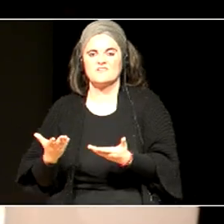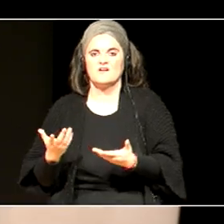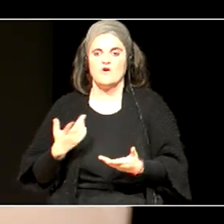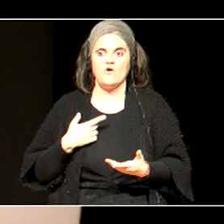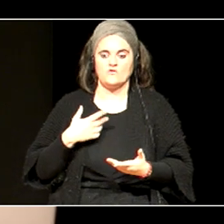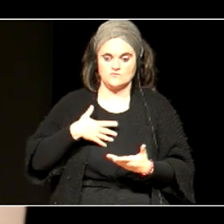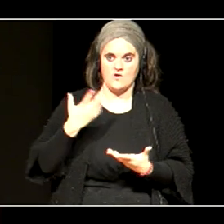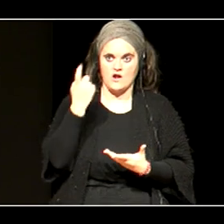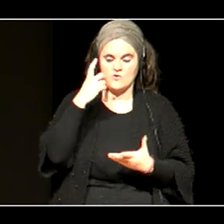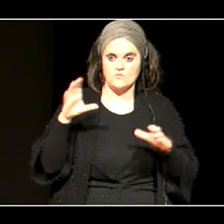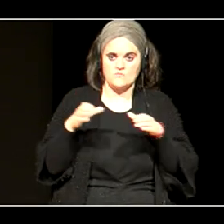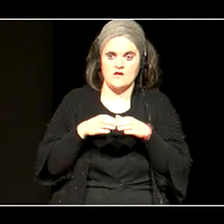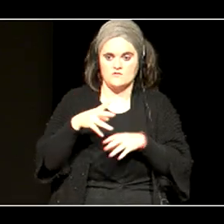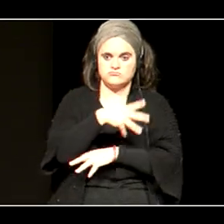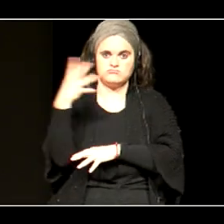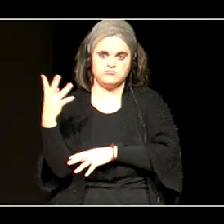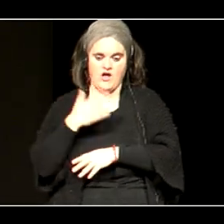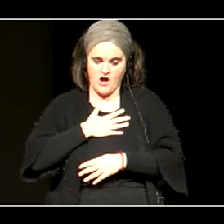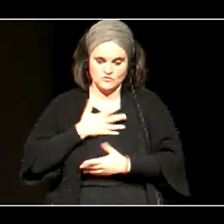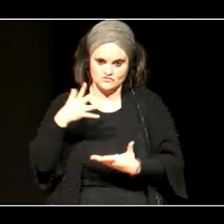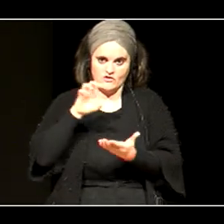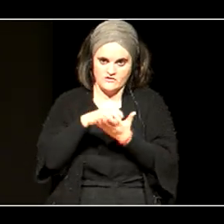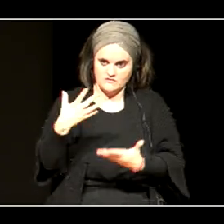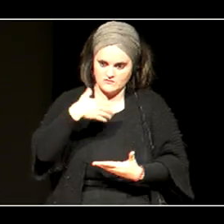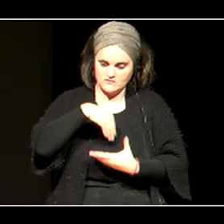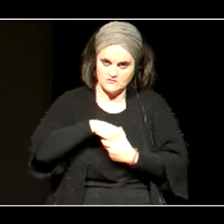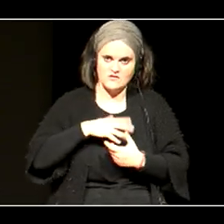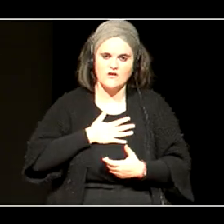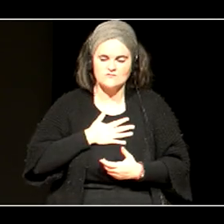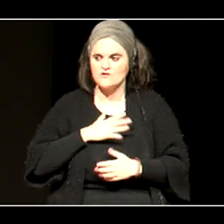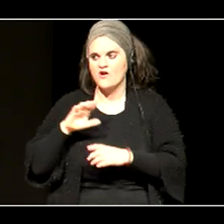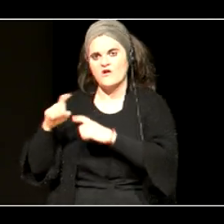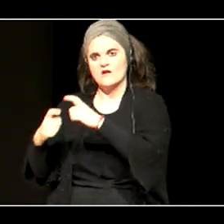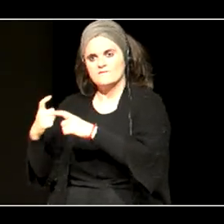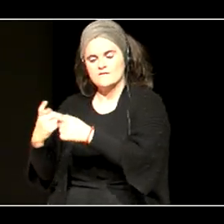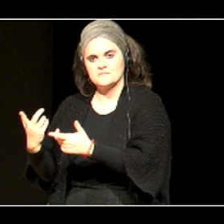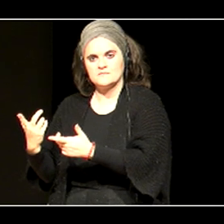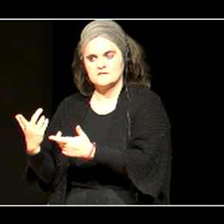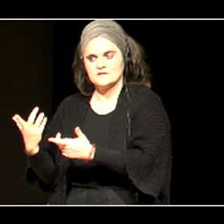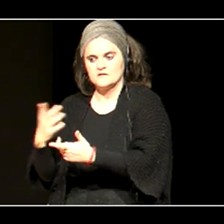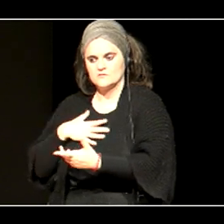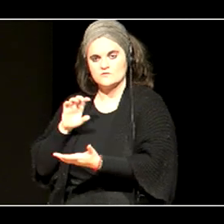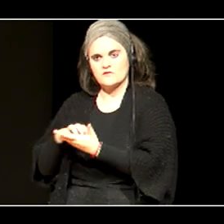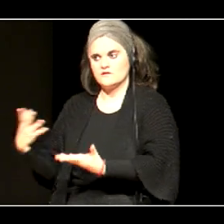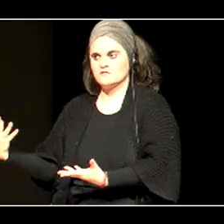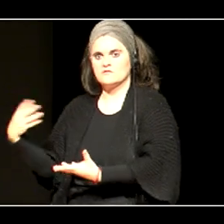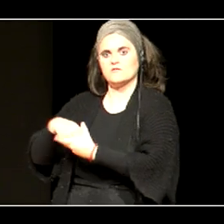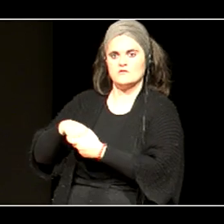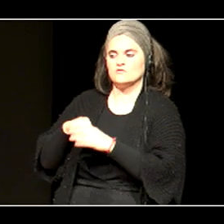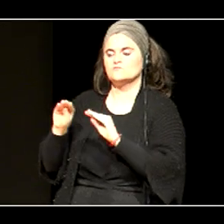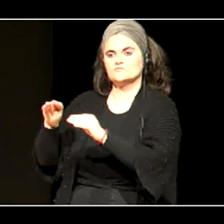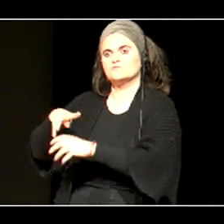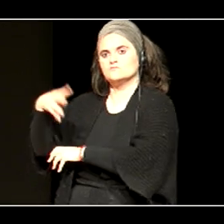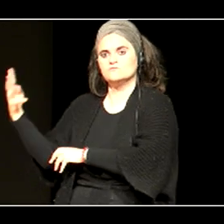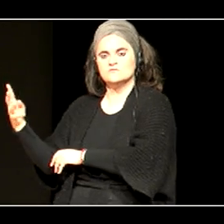gusto en nuestro centro las familias del alumnado el fbi entran con libertad en nuestro centro y nos comentan que le está ocurriendo